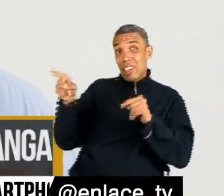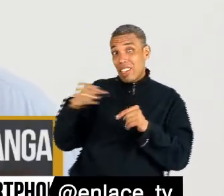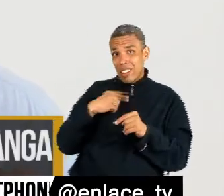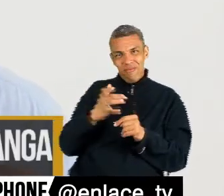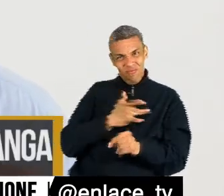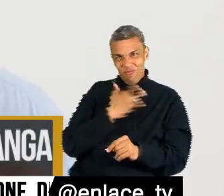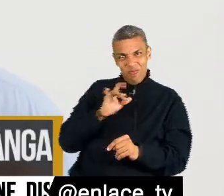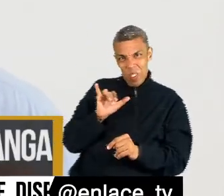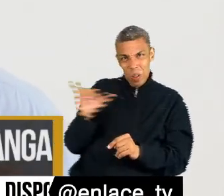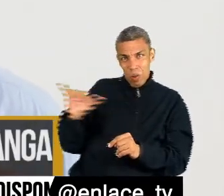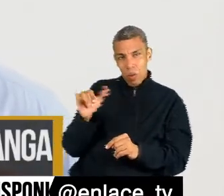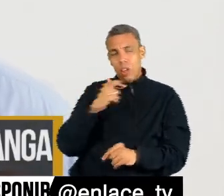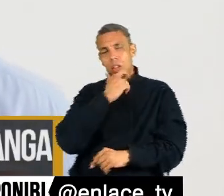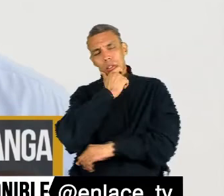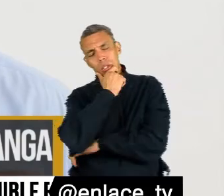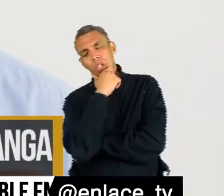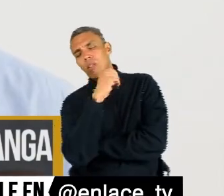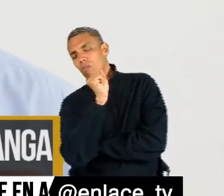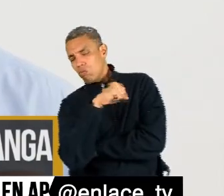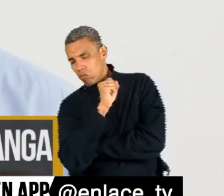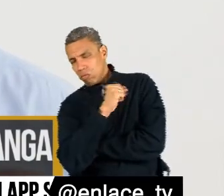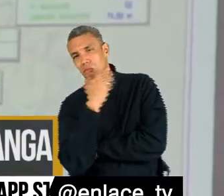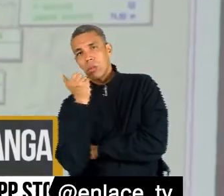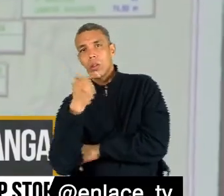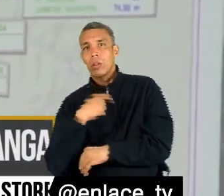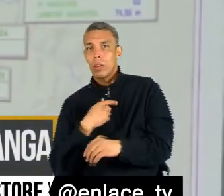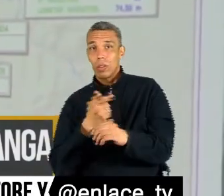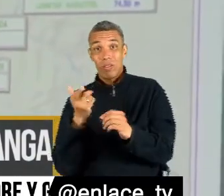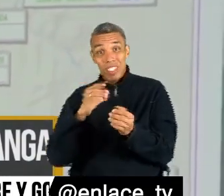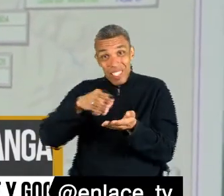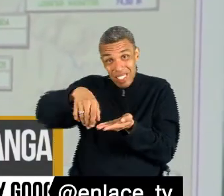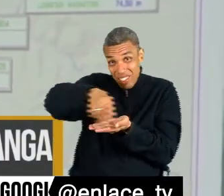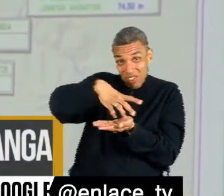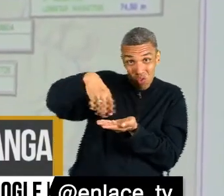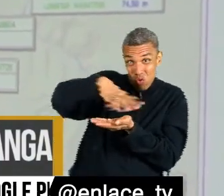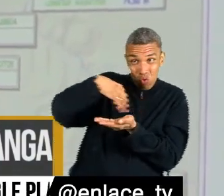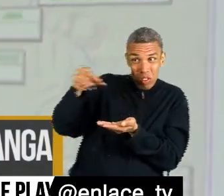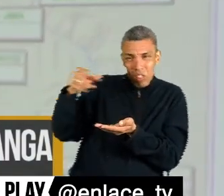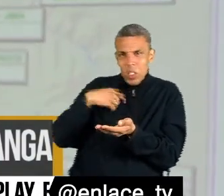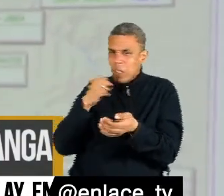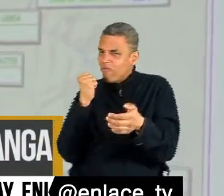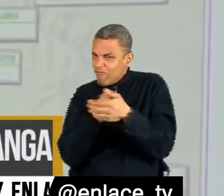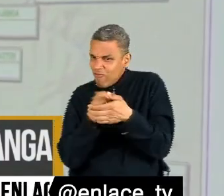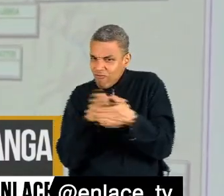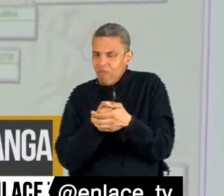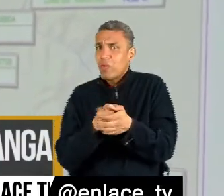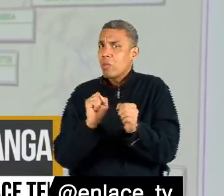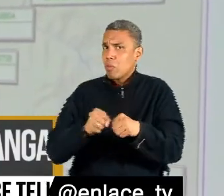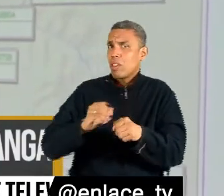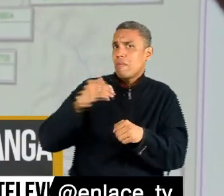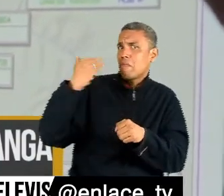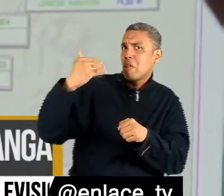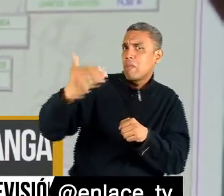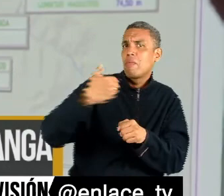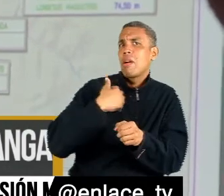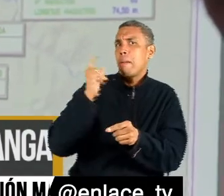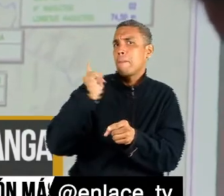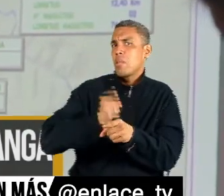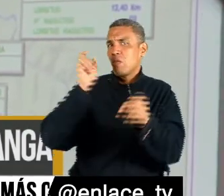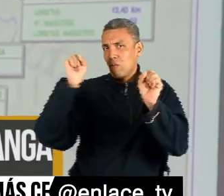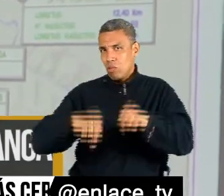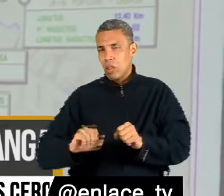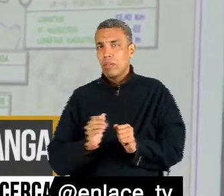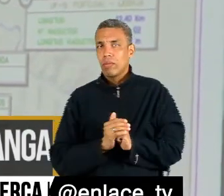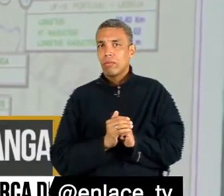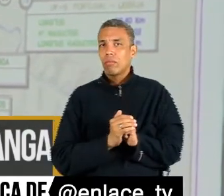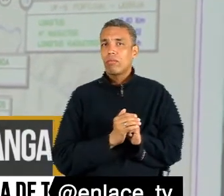seguir luchando desde el gobierno departamental para que finalmente esto pueda ser incluido. Las normas dicen